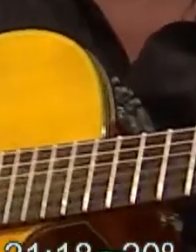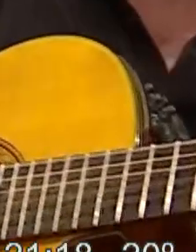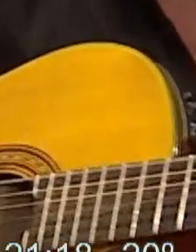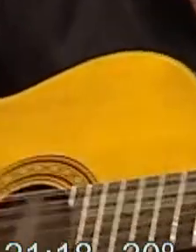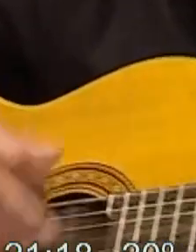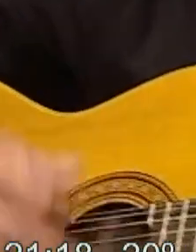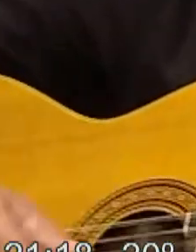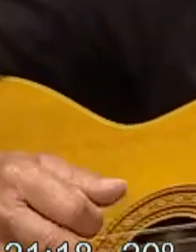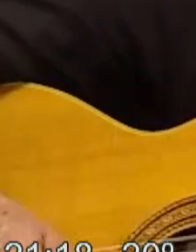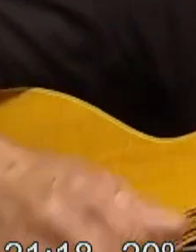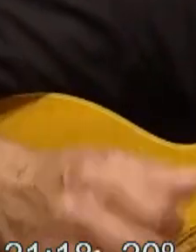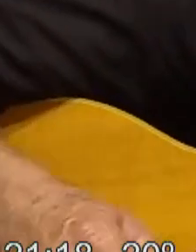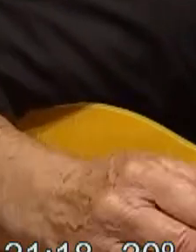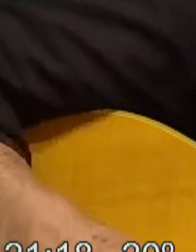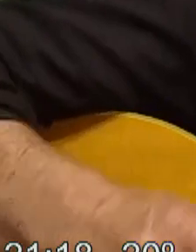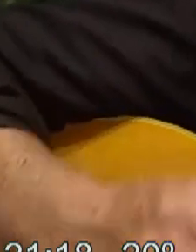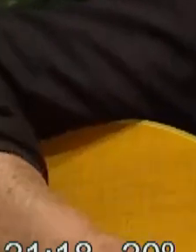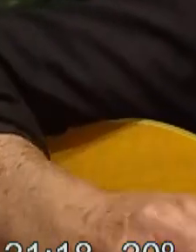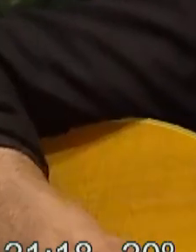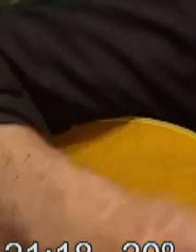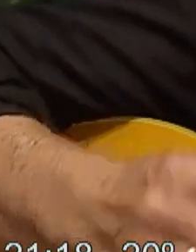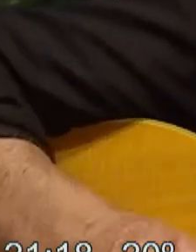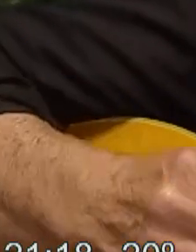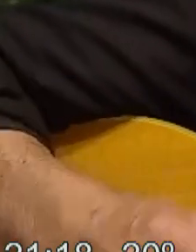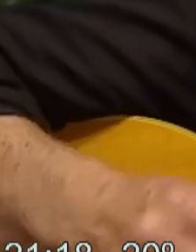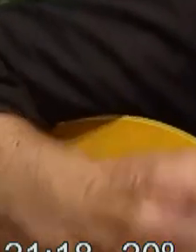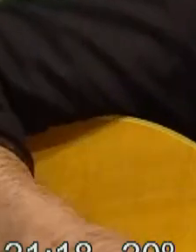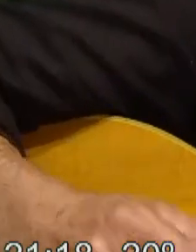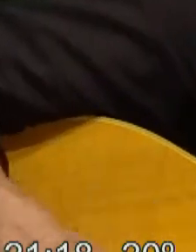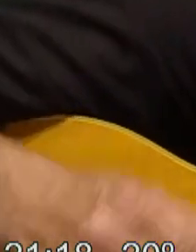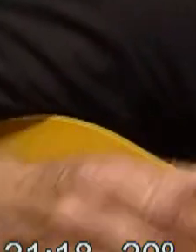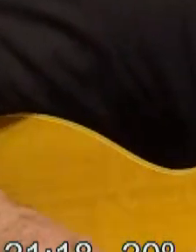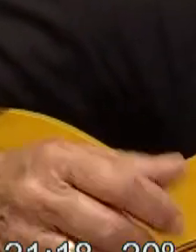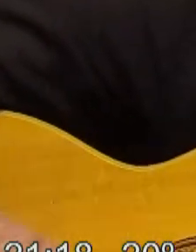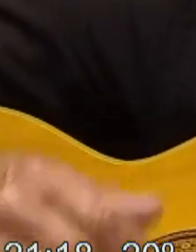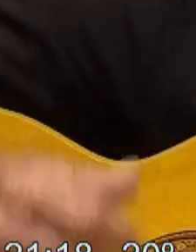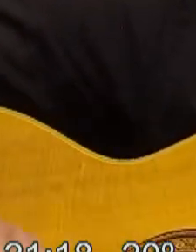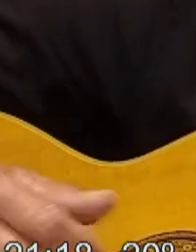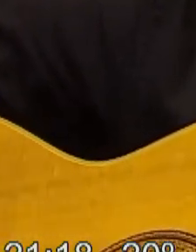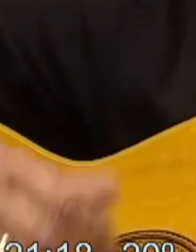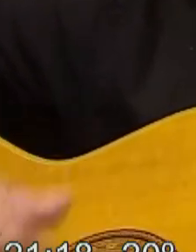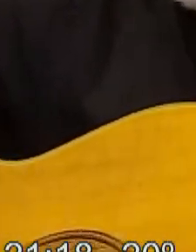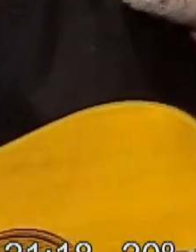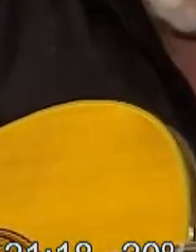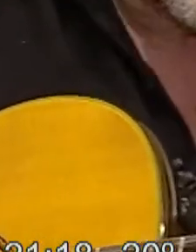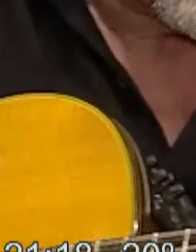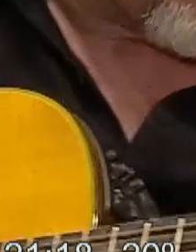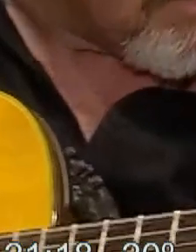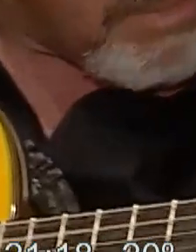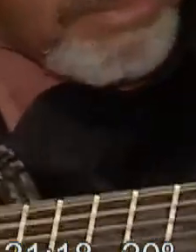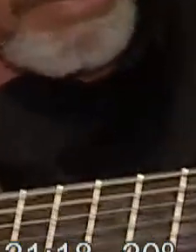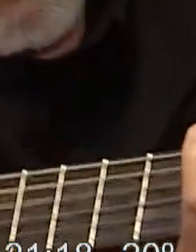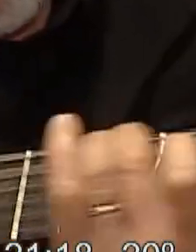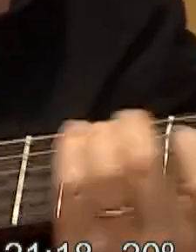van transmutando los luceros en tibios trozos de pan.